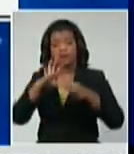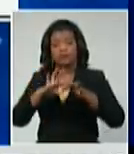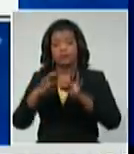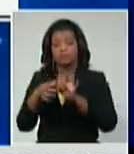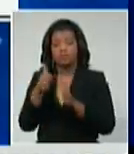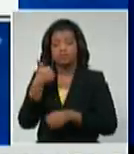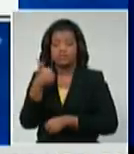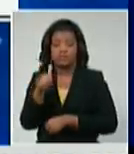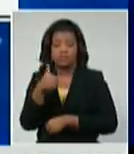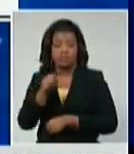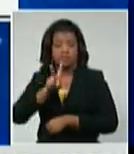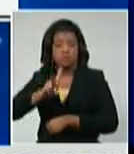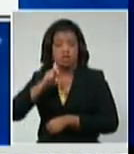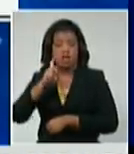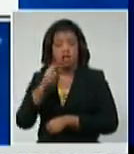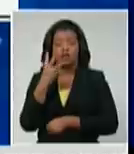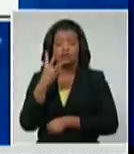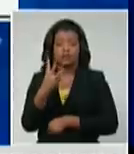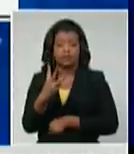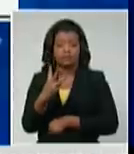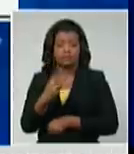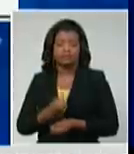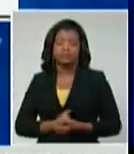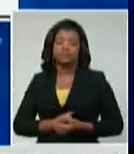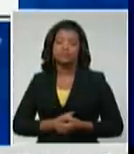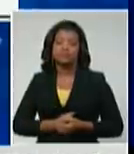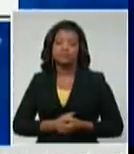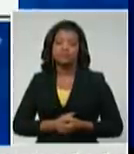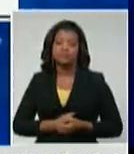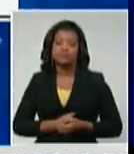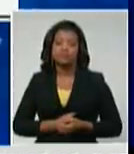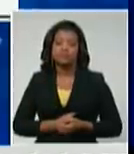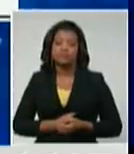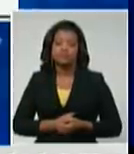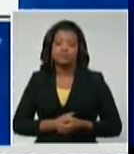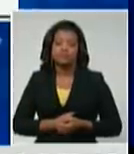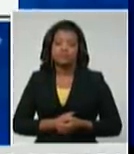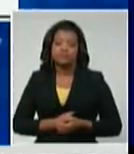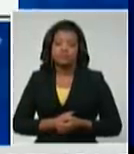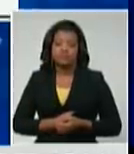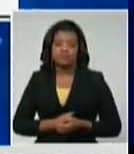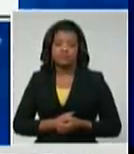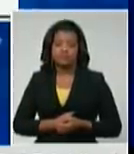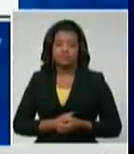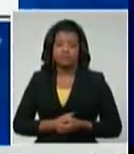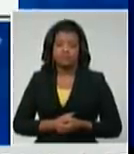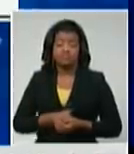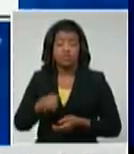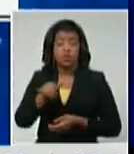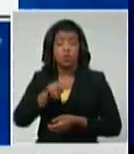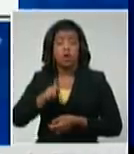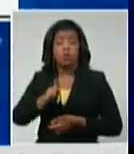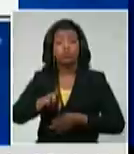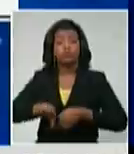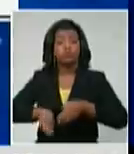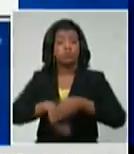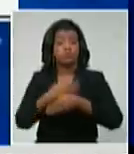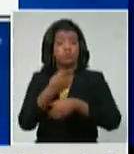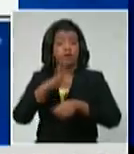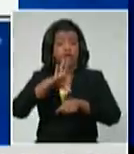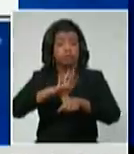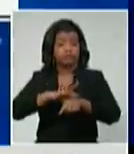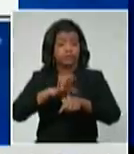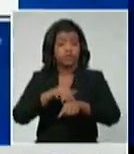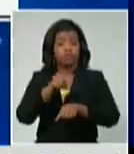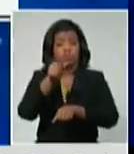Villa Clara 3 y, como hemos estado asistiendo en los últimos días, se han diagnosticado casos